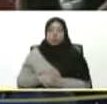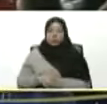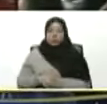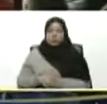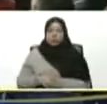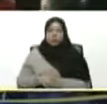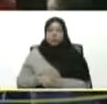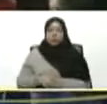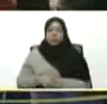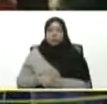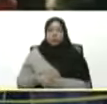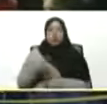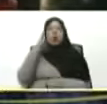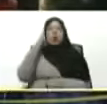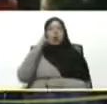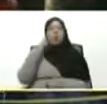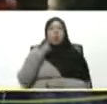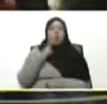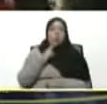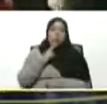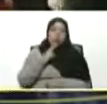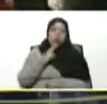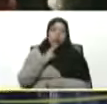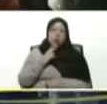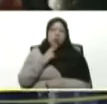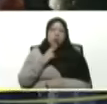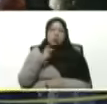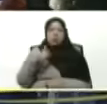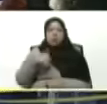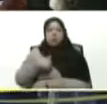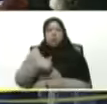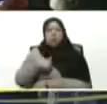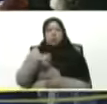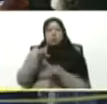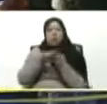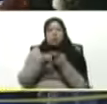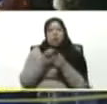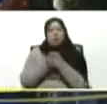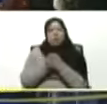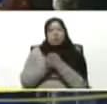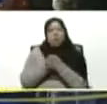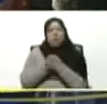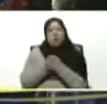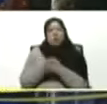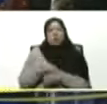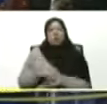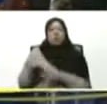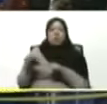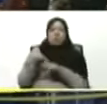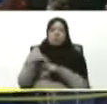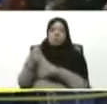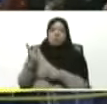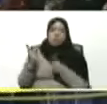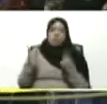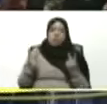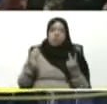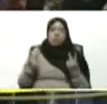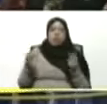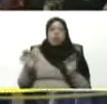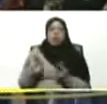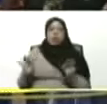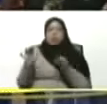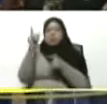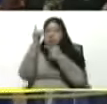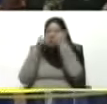Una canción a Bolívar. Y yo le dije a ese matrimonio amigo, le dije, sin saber nada de